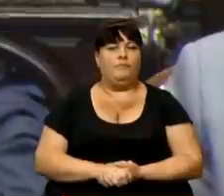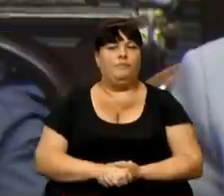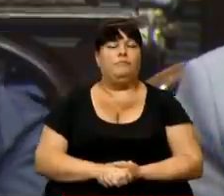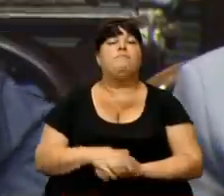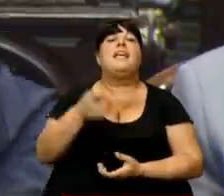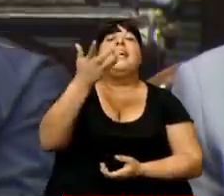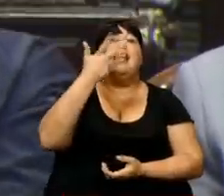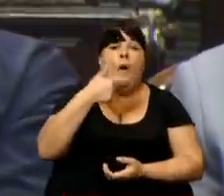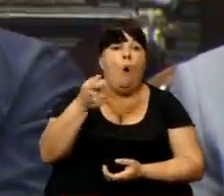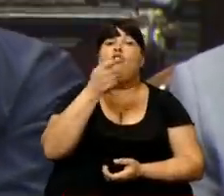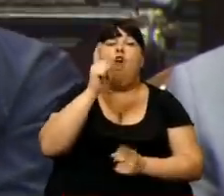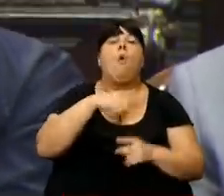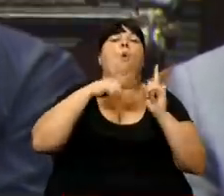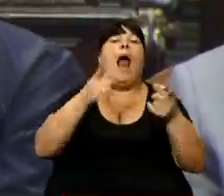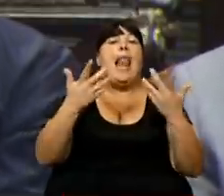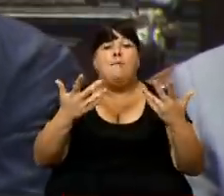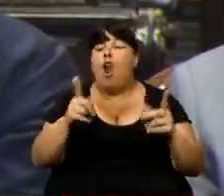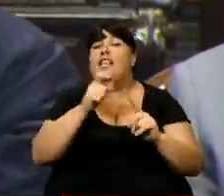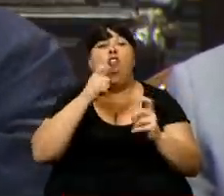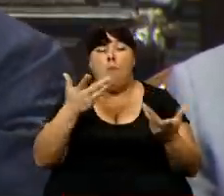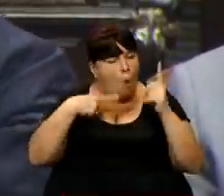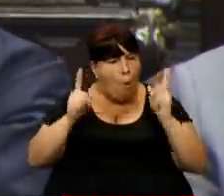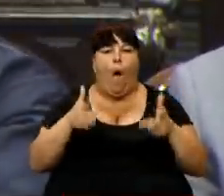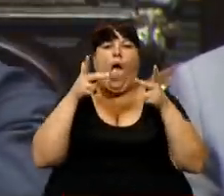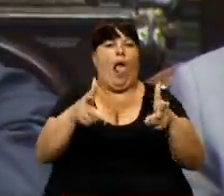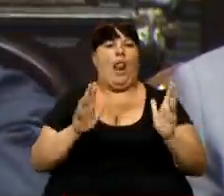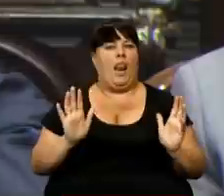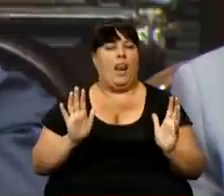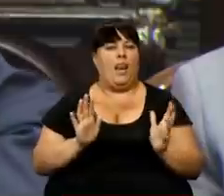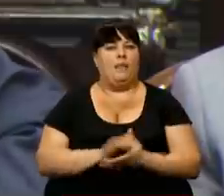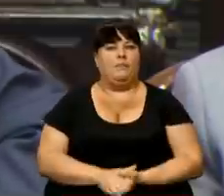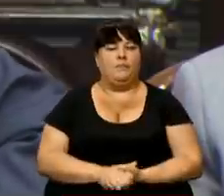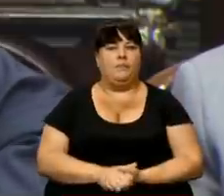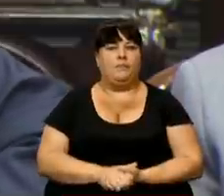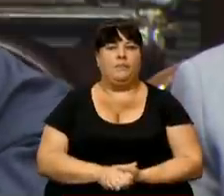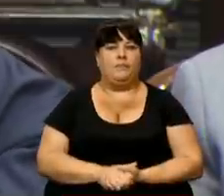Les guste o no les guste, le moleste o no le moleste.